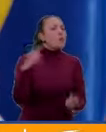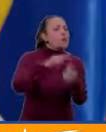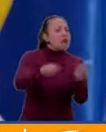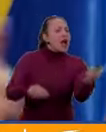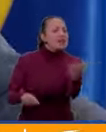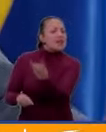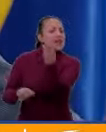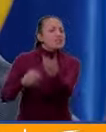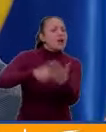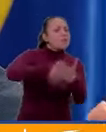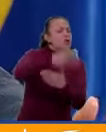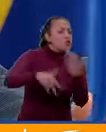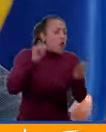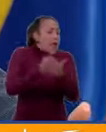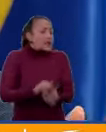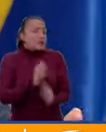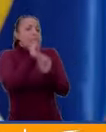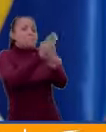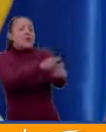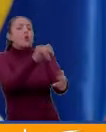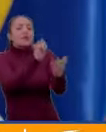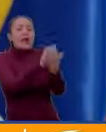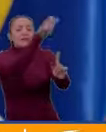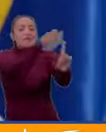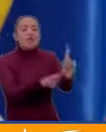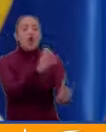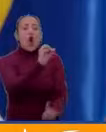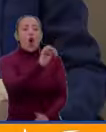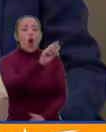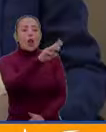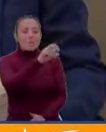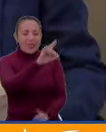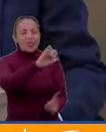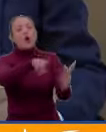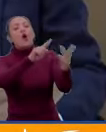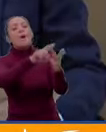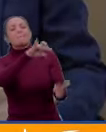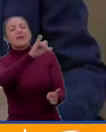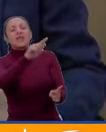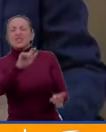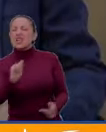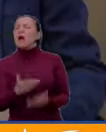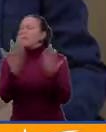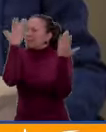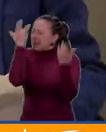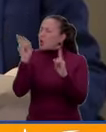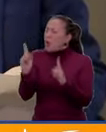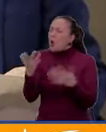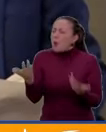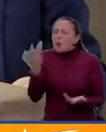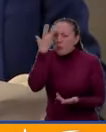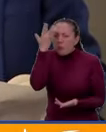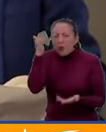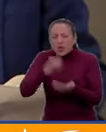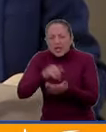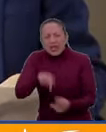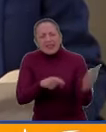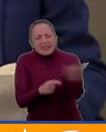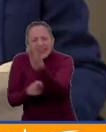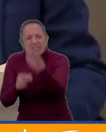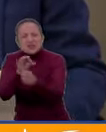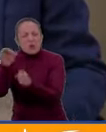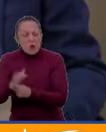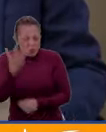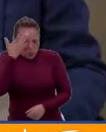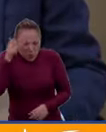proyectos y esa es la pregunta que se le haceo y que se le haceer Por qué en esos tres municipios qué explicación lógica hay de que el